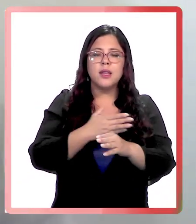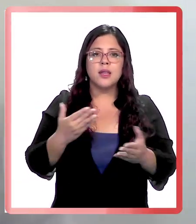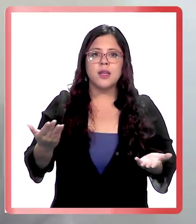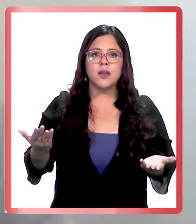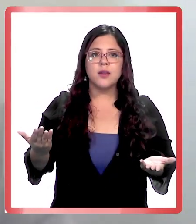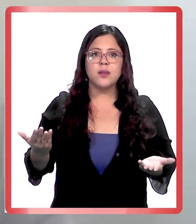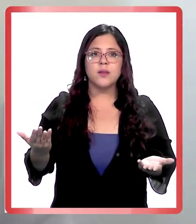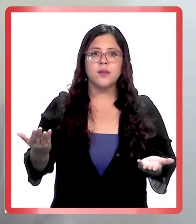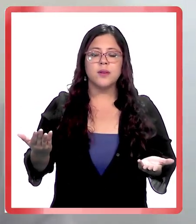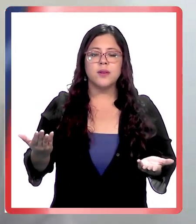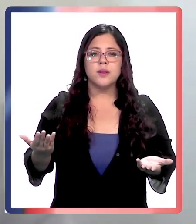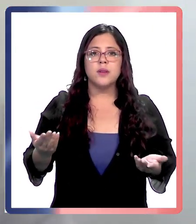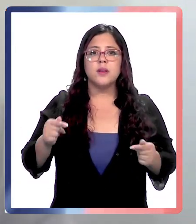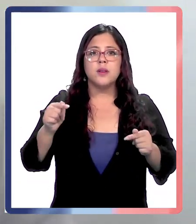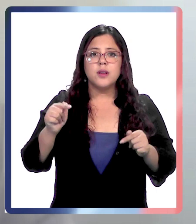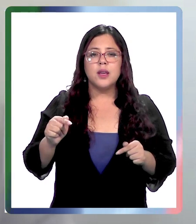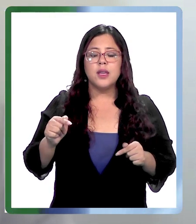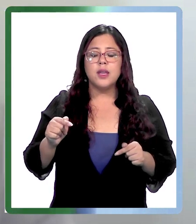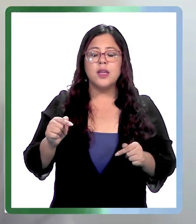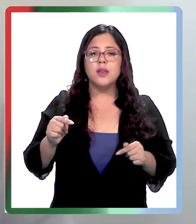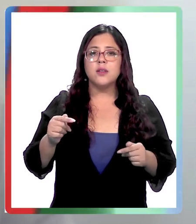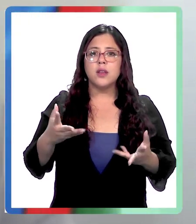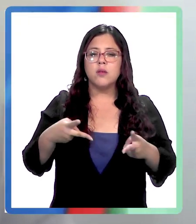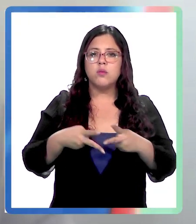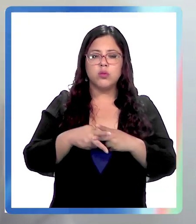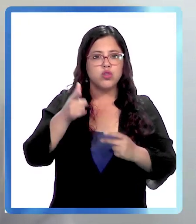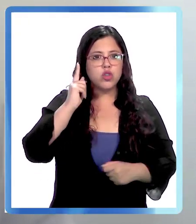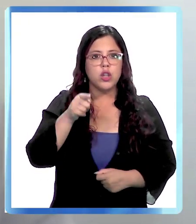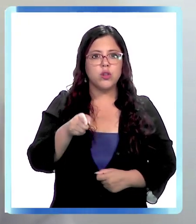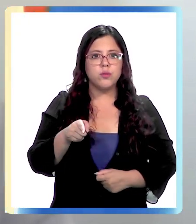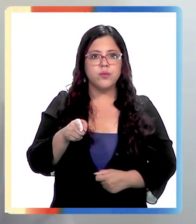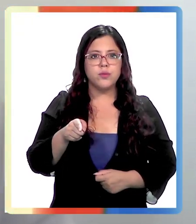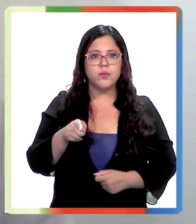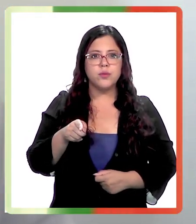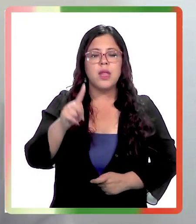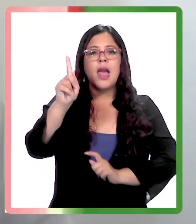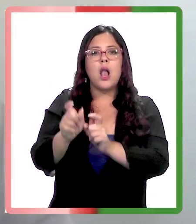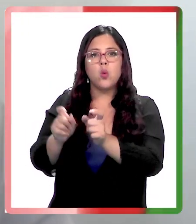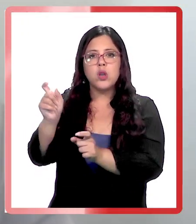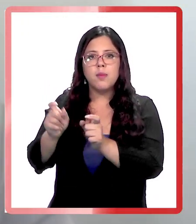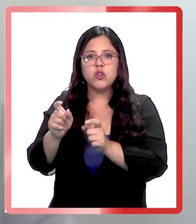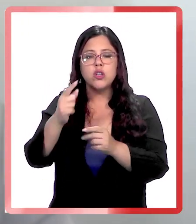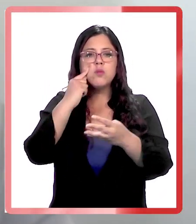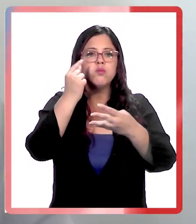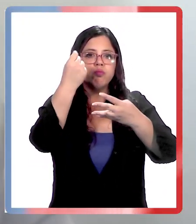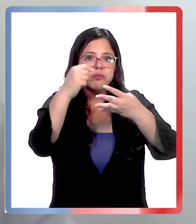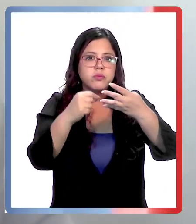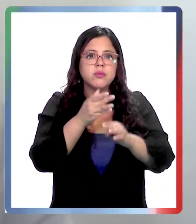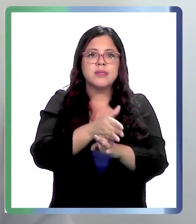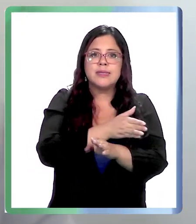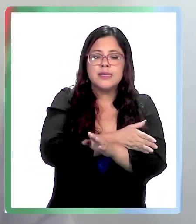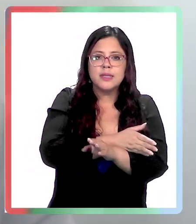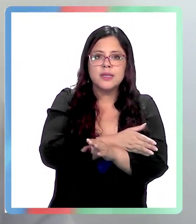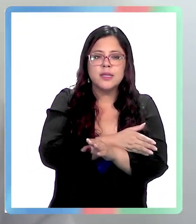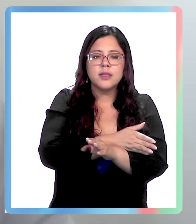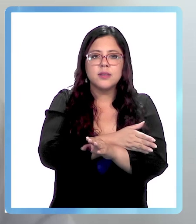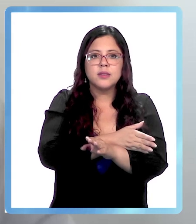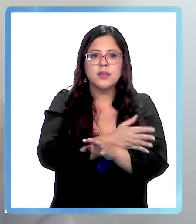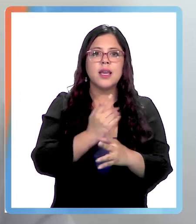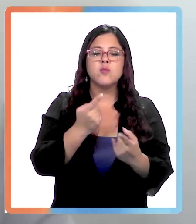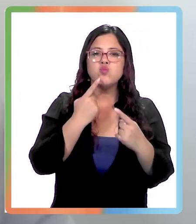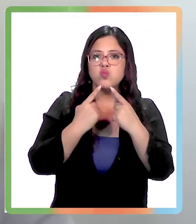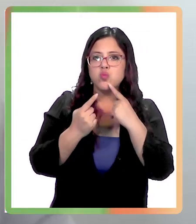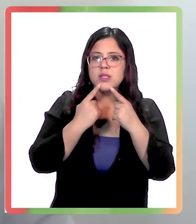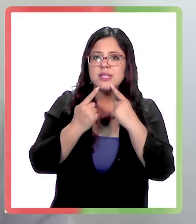es tan alta que aquellos pacientes que han sido diagnosticados